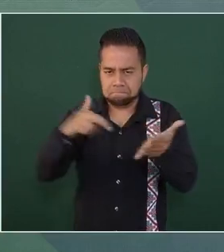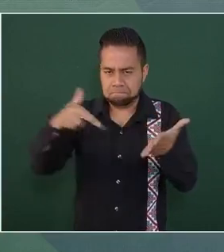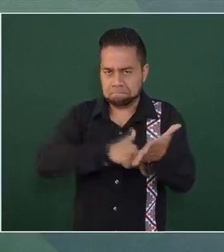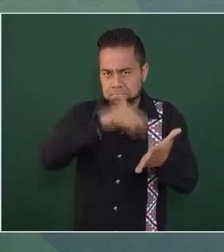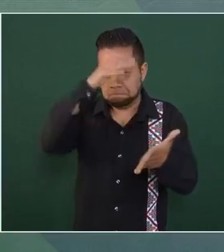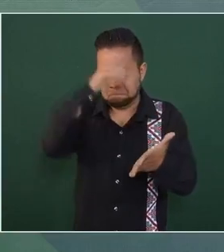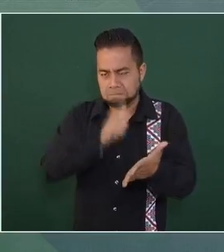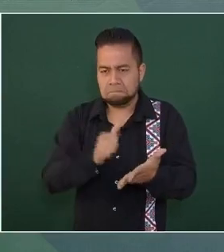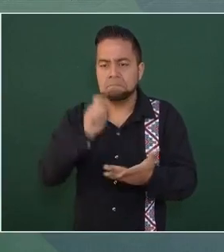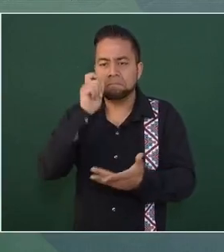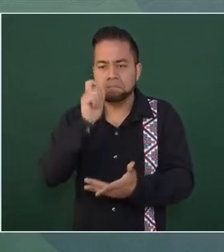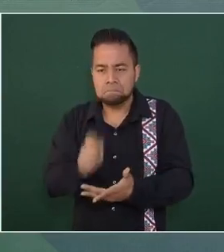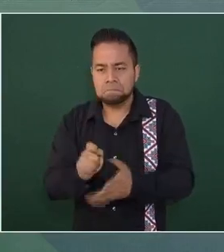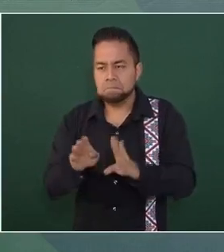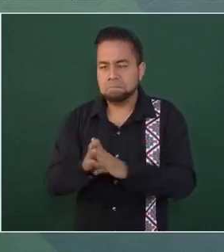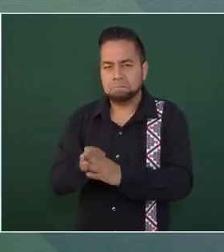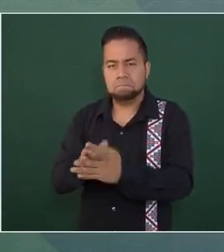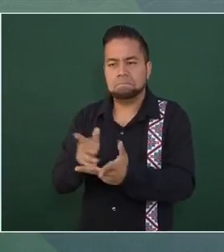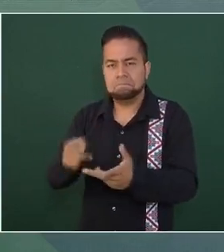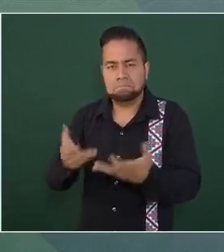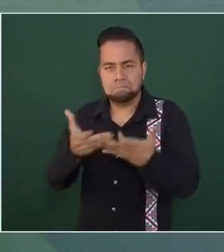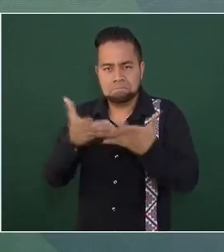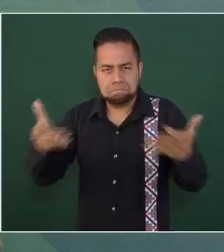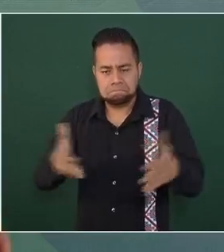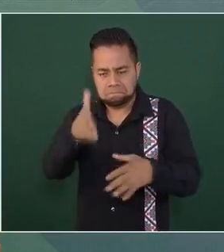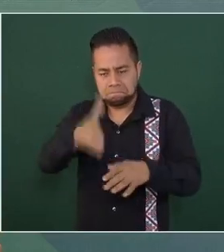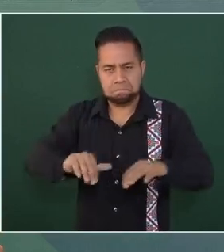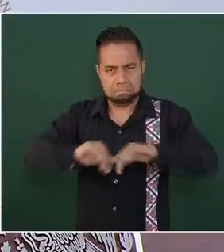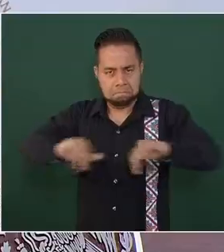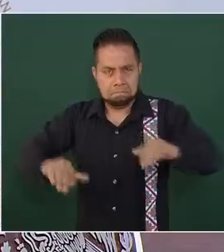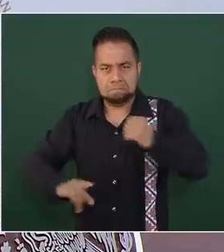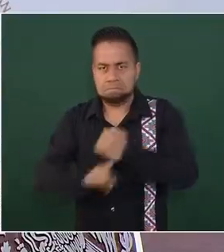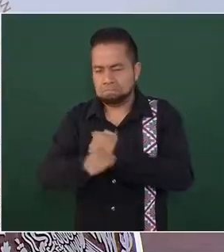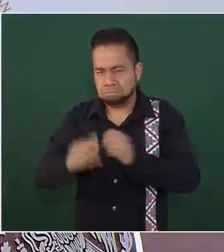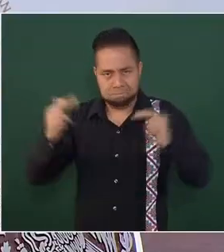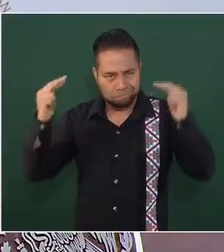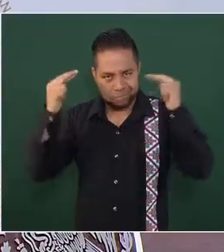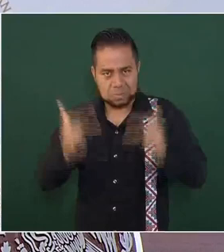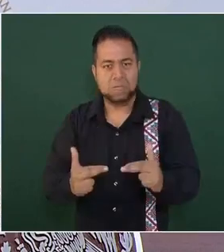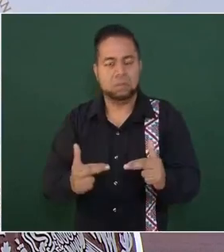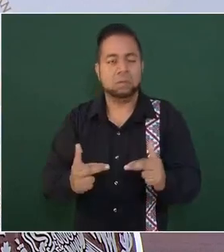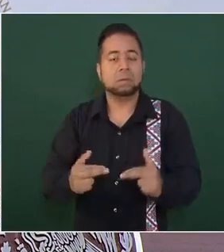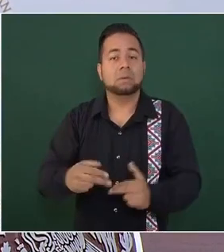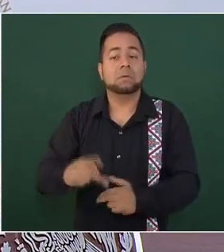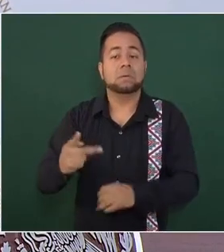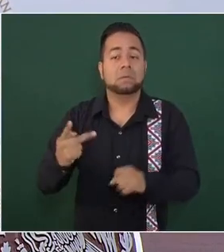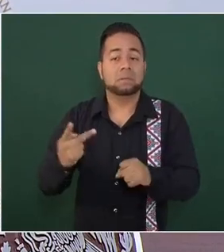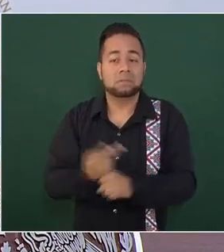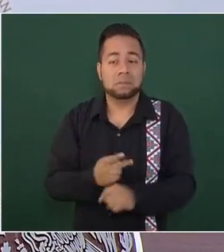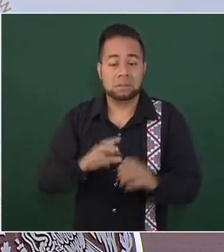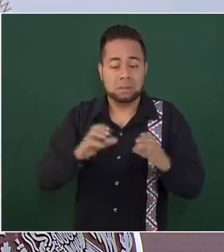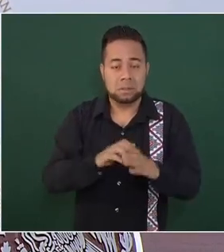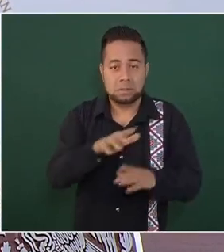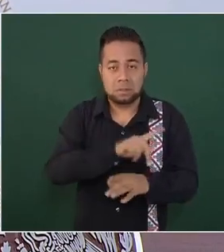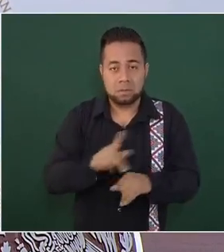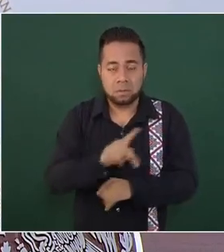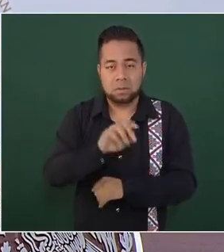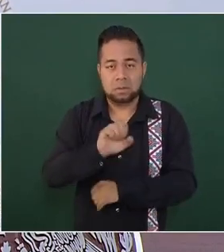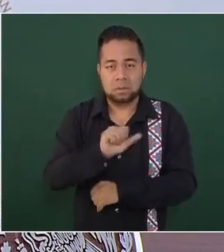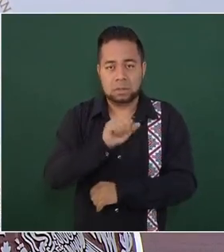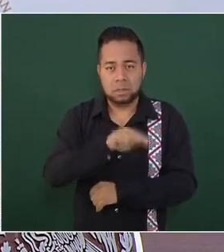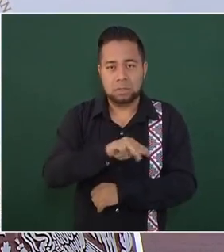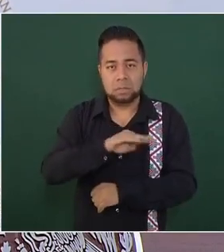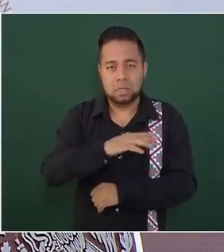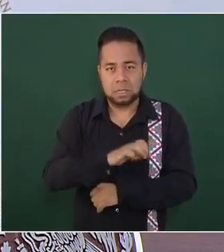de que se respetarían los terrenos de conflicto sin embargo la comunidad de San Miguel Le Grande